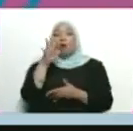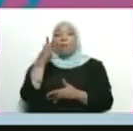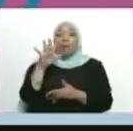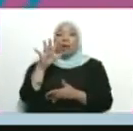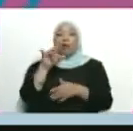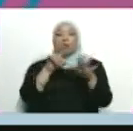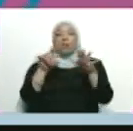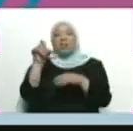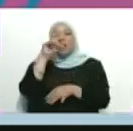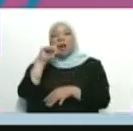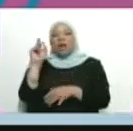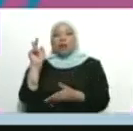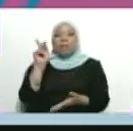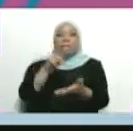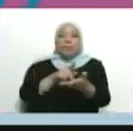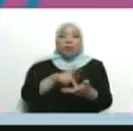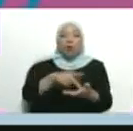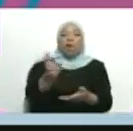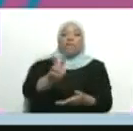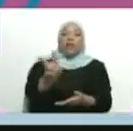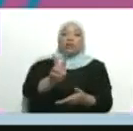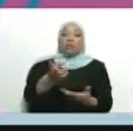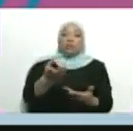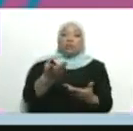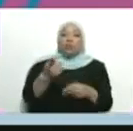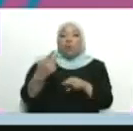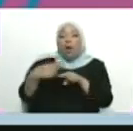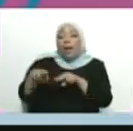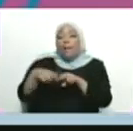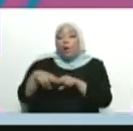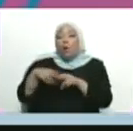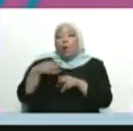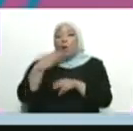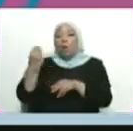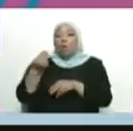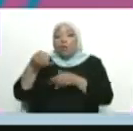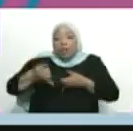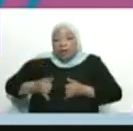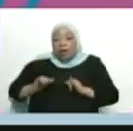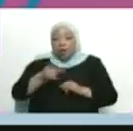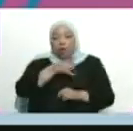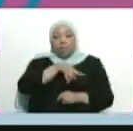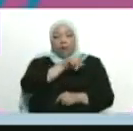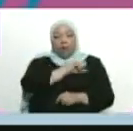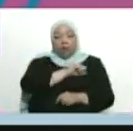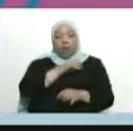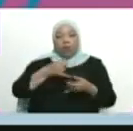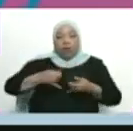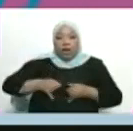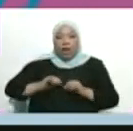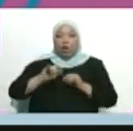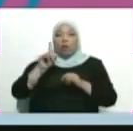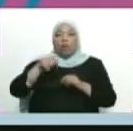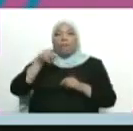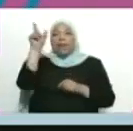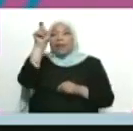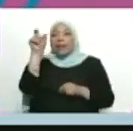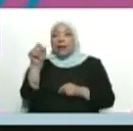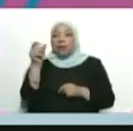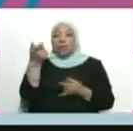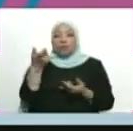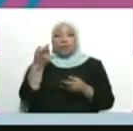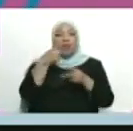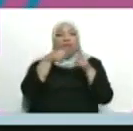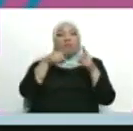¿Ah? Yo me crié con muchachitos, hijos de españoles, gallegos,